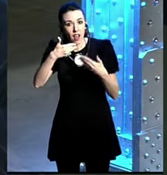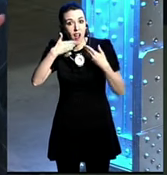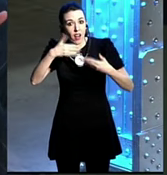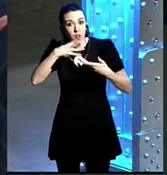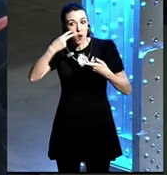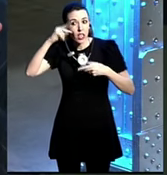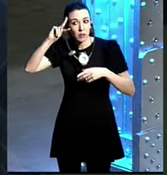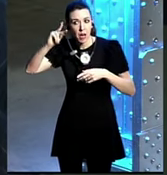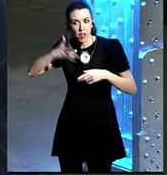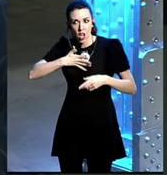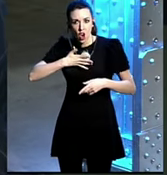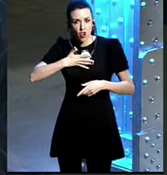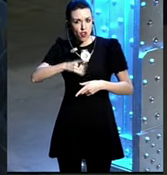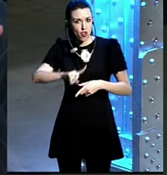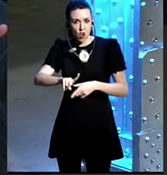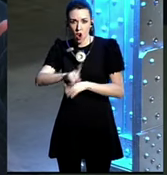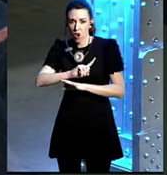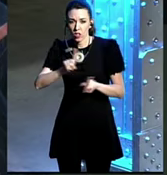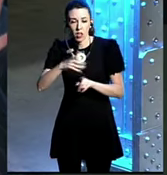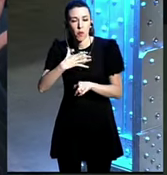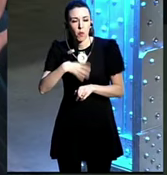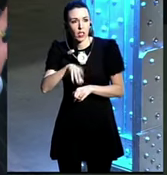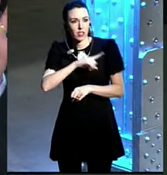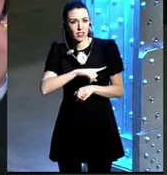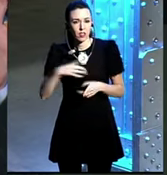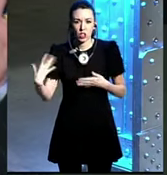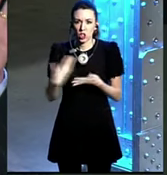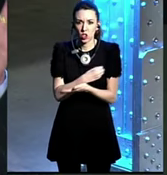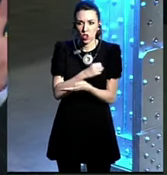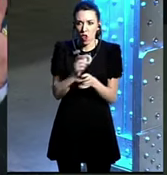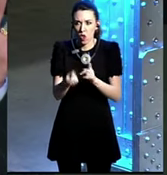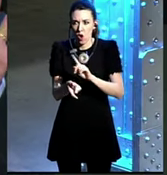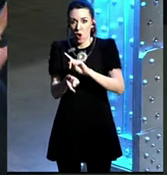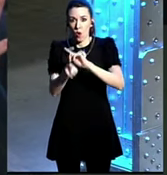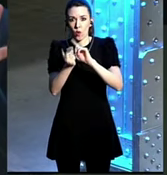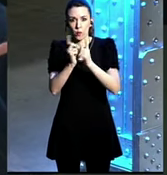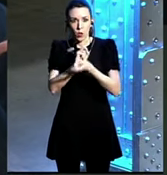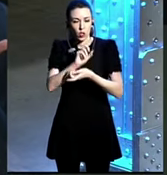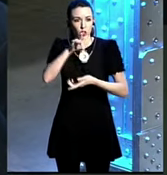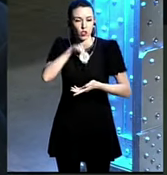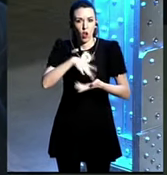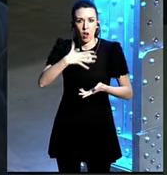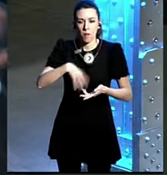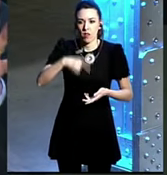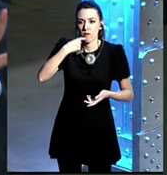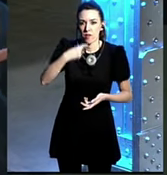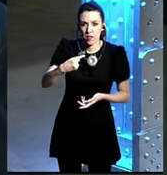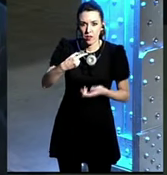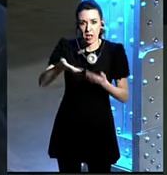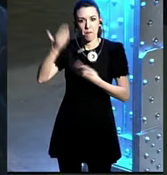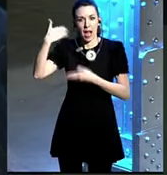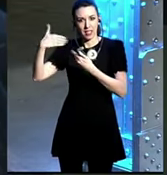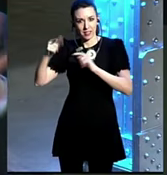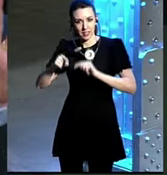que en primera instancia no querían atravesar. Puedes sentir que todo ha sido muy transformador cuando lo puedas decir en